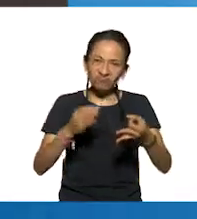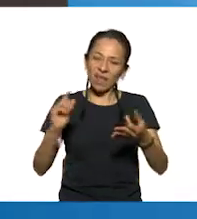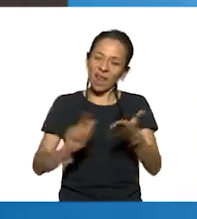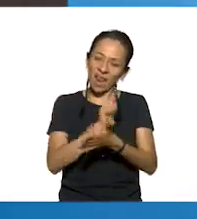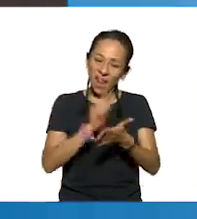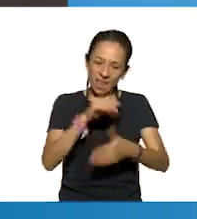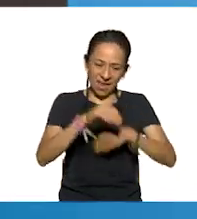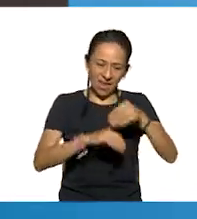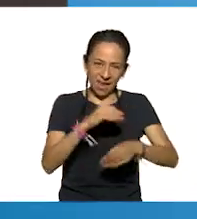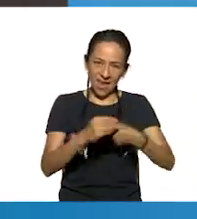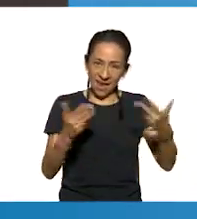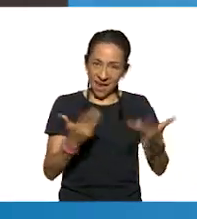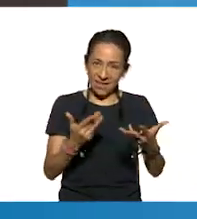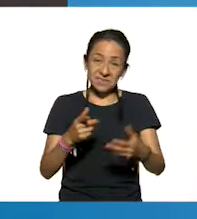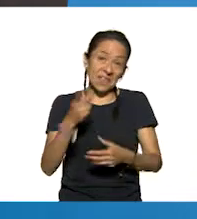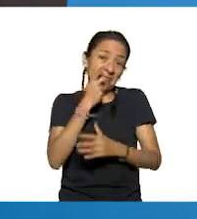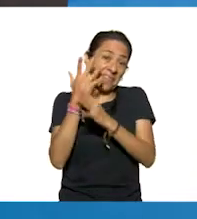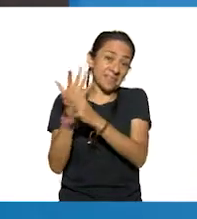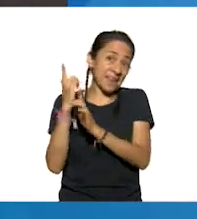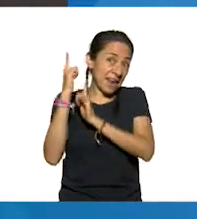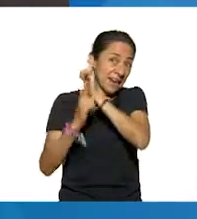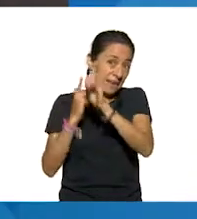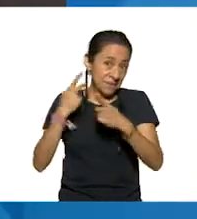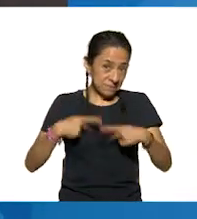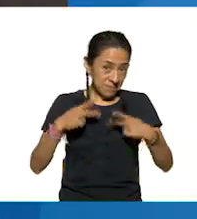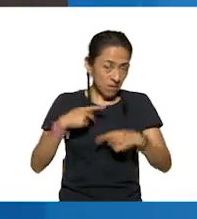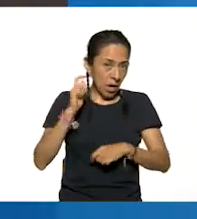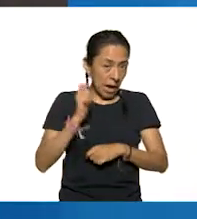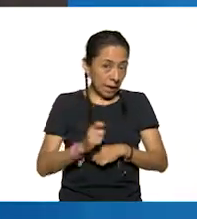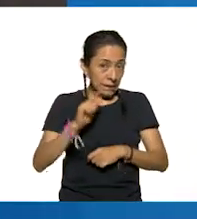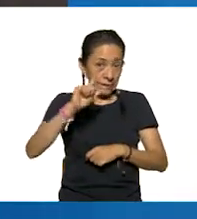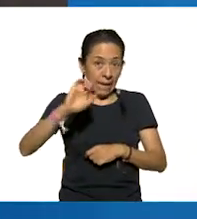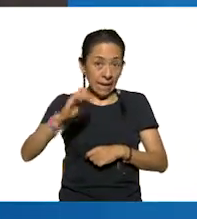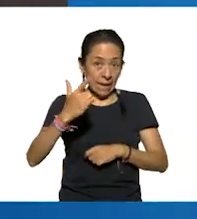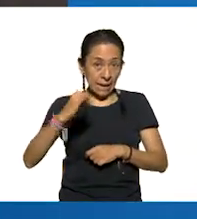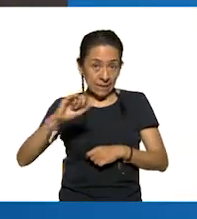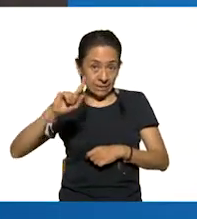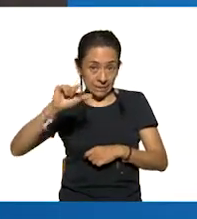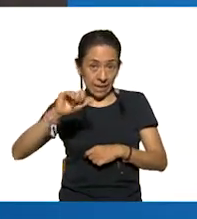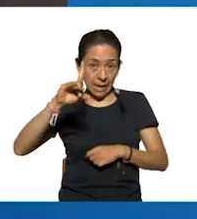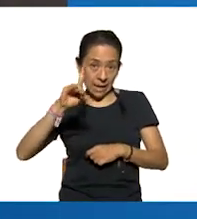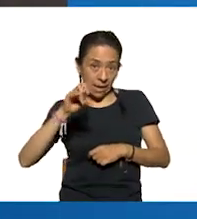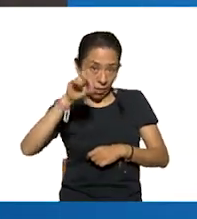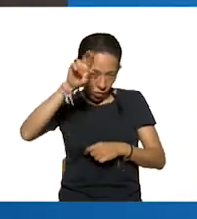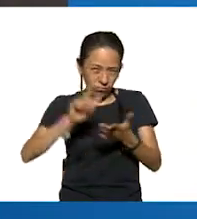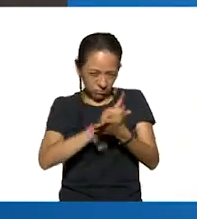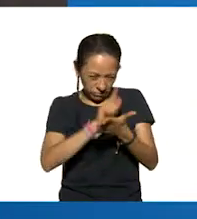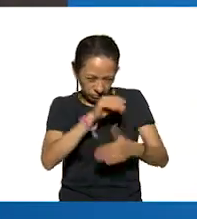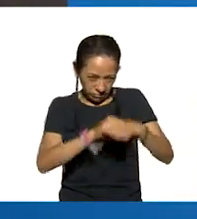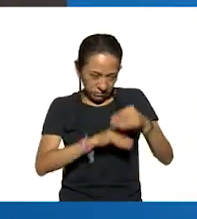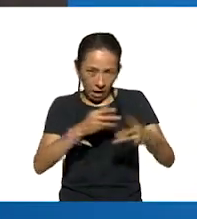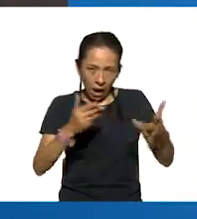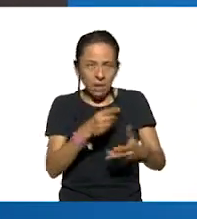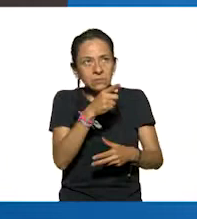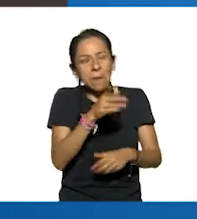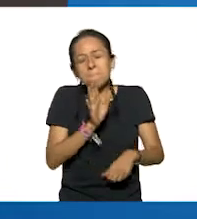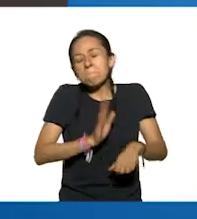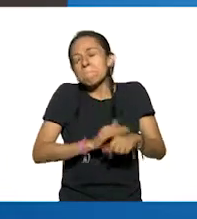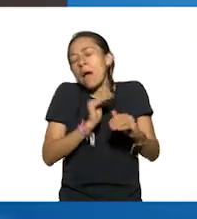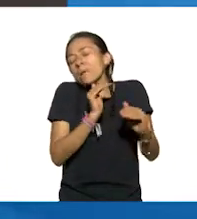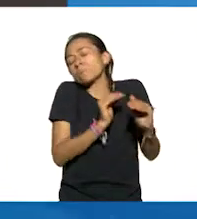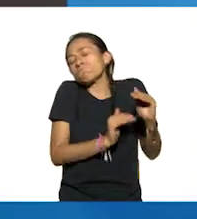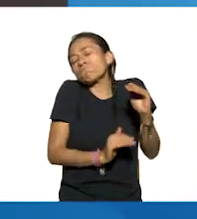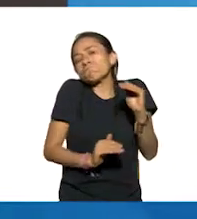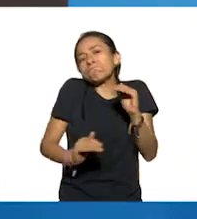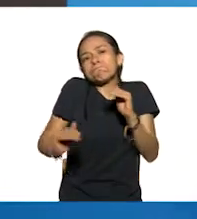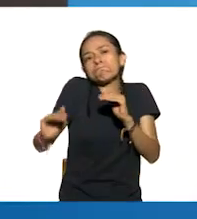los griegos, era la posición más alta a la que podía llegar un ser humano,